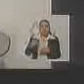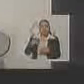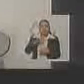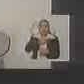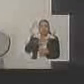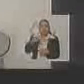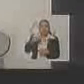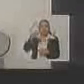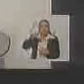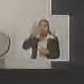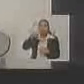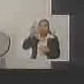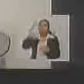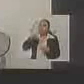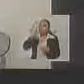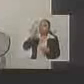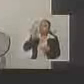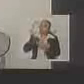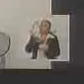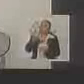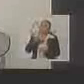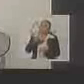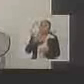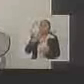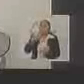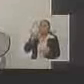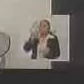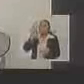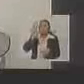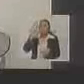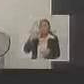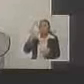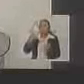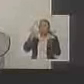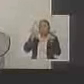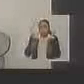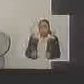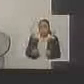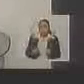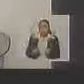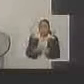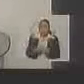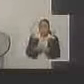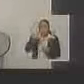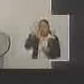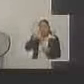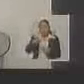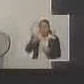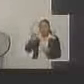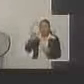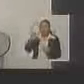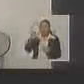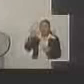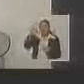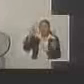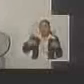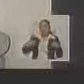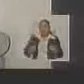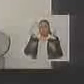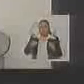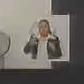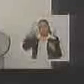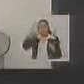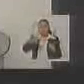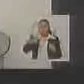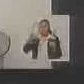realmente lícita para ese momento, cuente con un seguro de daños a terceros para los vecinos, para sus patrimonios y